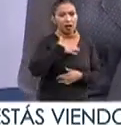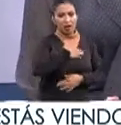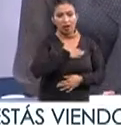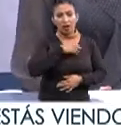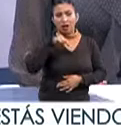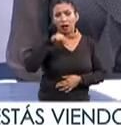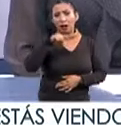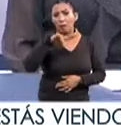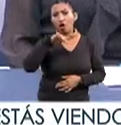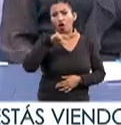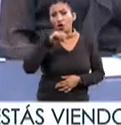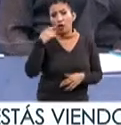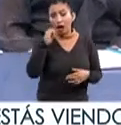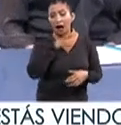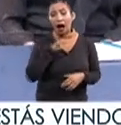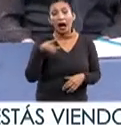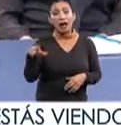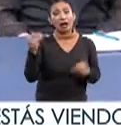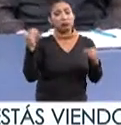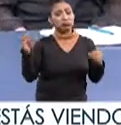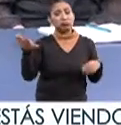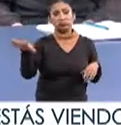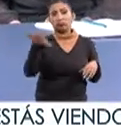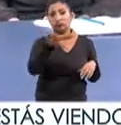también. Entonces, hay muchos,